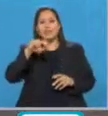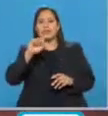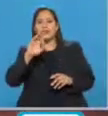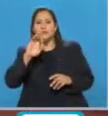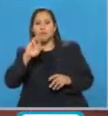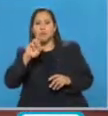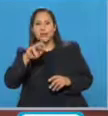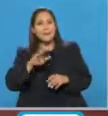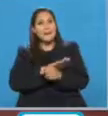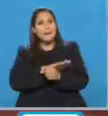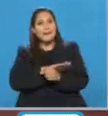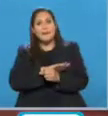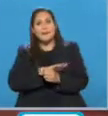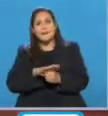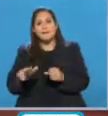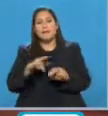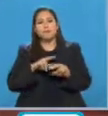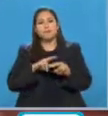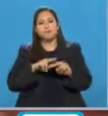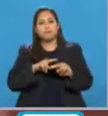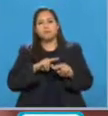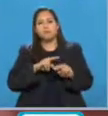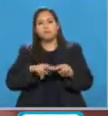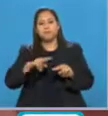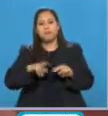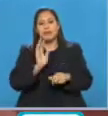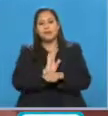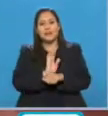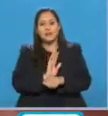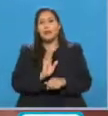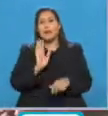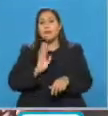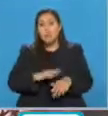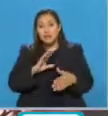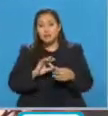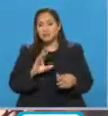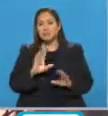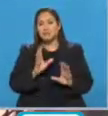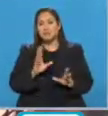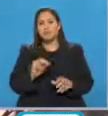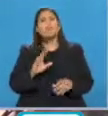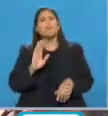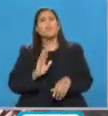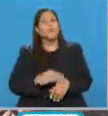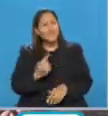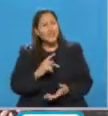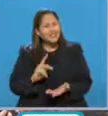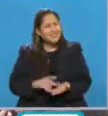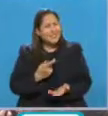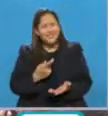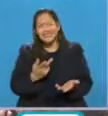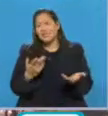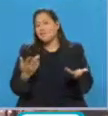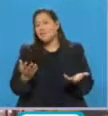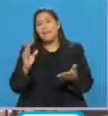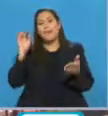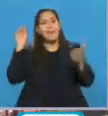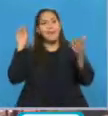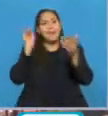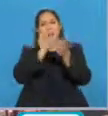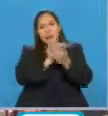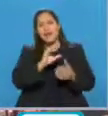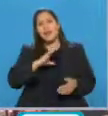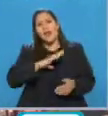vez. Ay, No Eric. voy a decir más. ¿Por qué otra vez? Porque hay, no, por eso, ignórenla, Por eso ya- ignórenla, por eso ignórenla. ya vamos a ignorar.